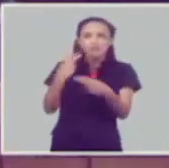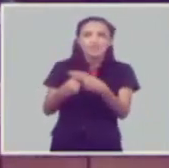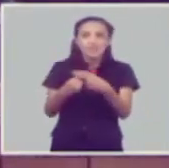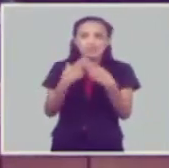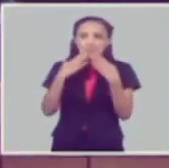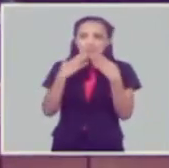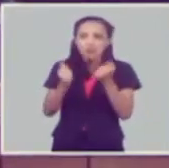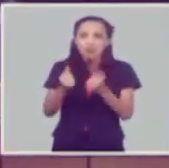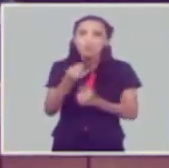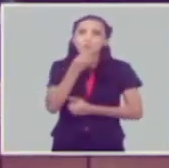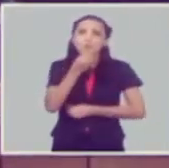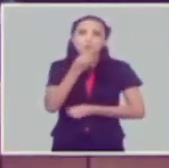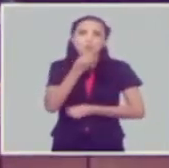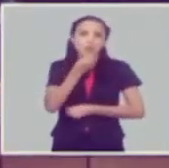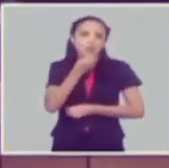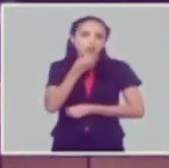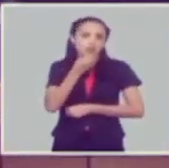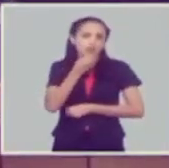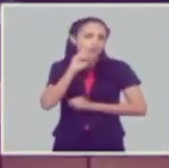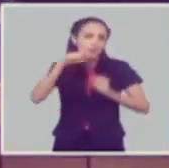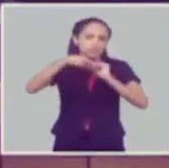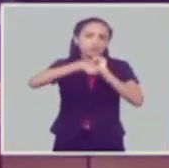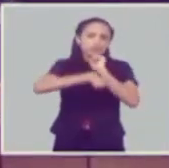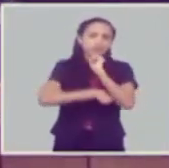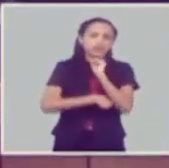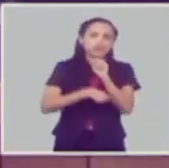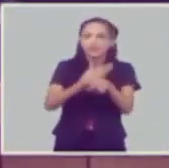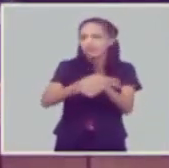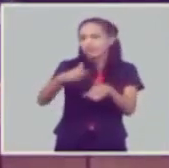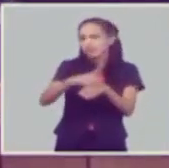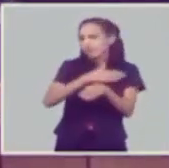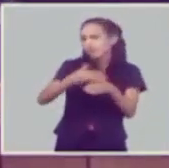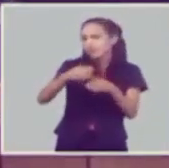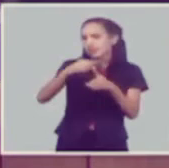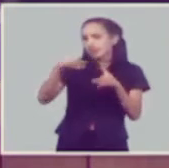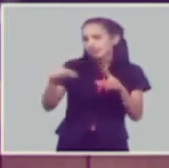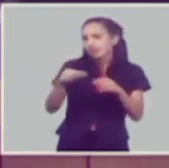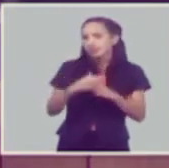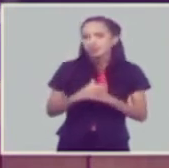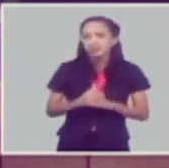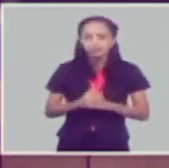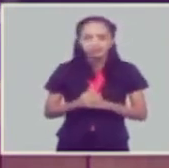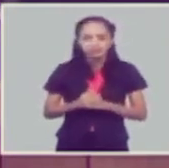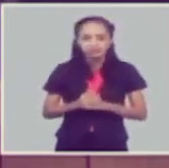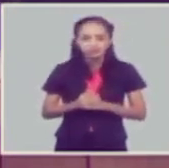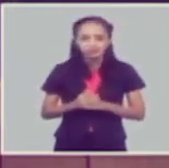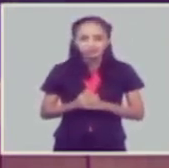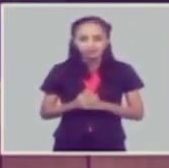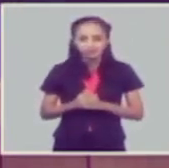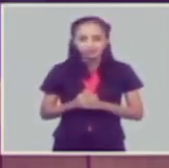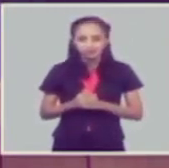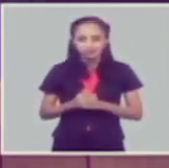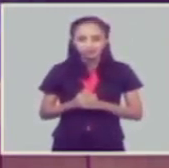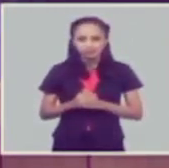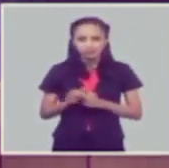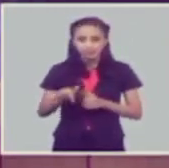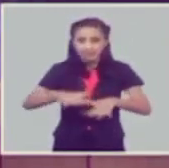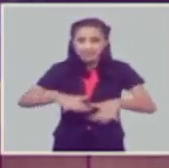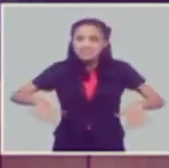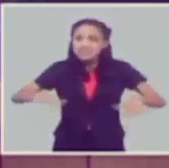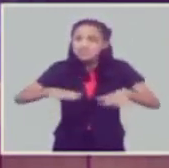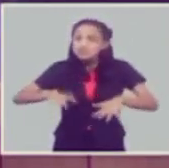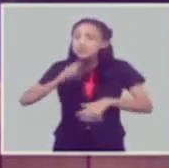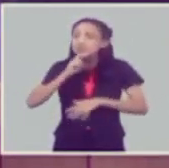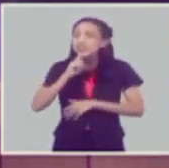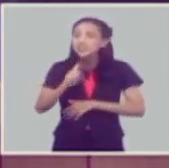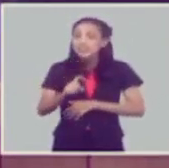la posibilidad de deliberar a profundidad sobre temas sensibles. En ese desafiante contexto, y